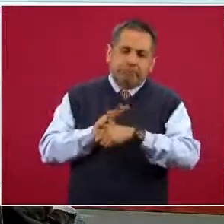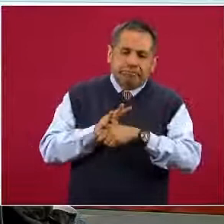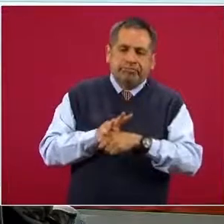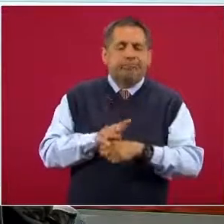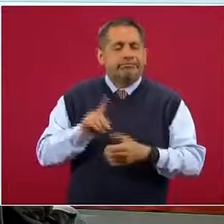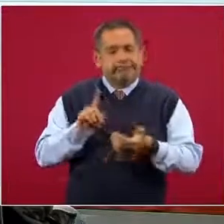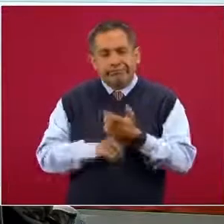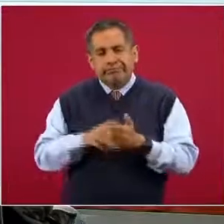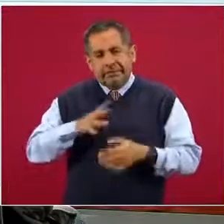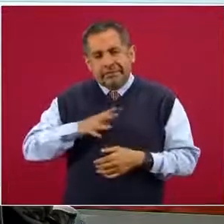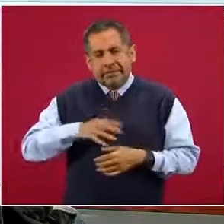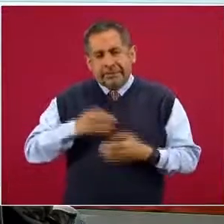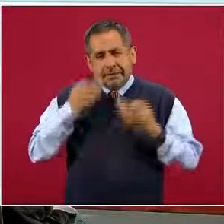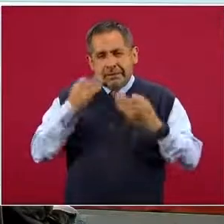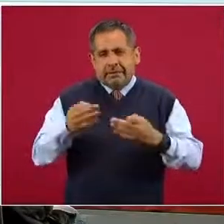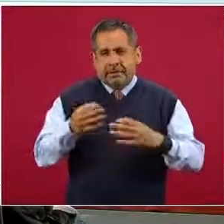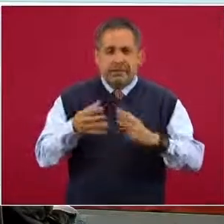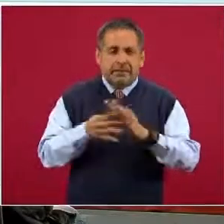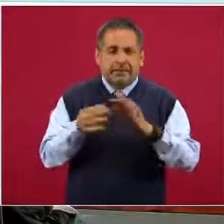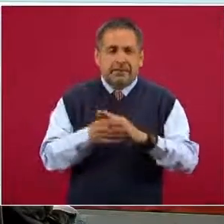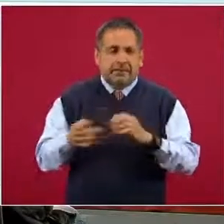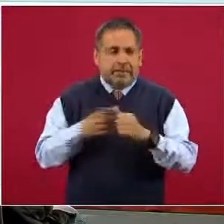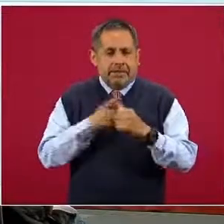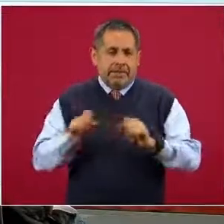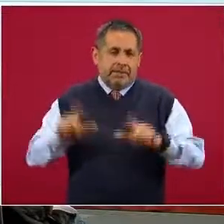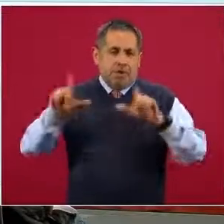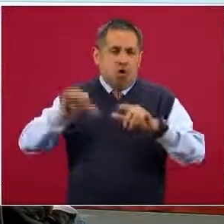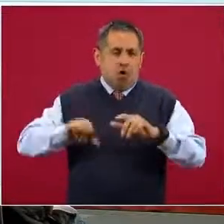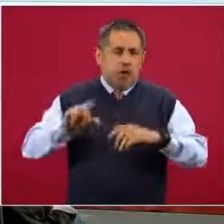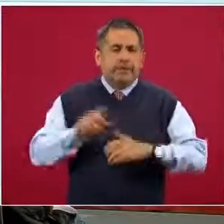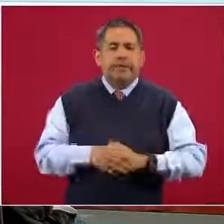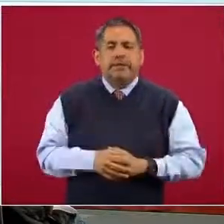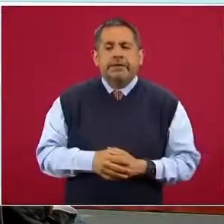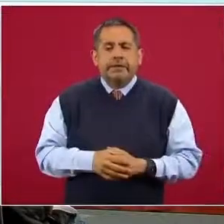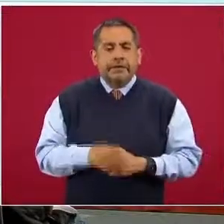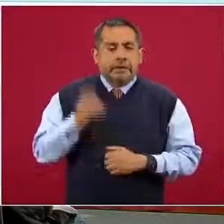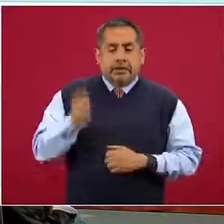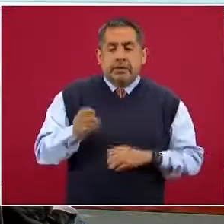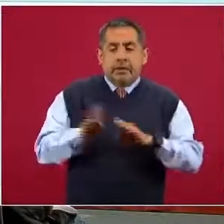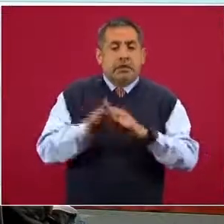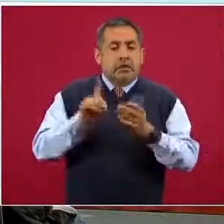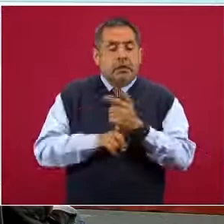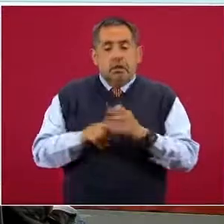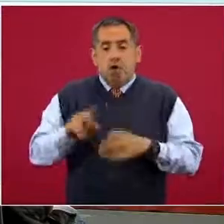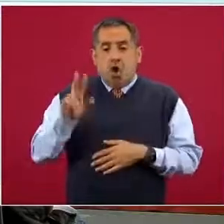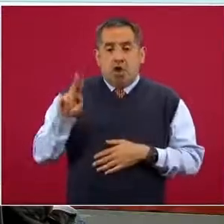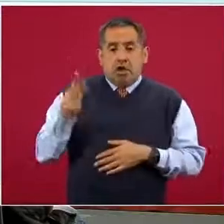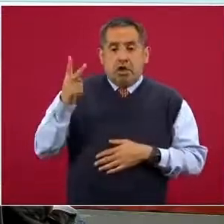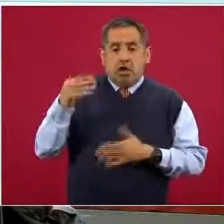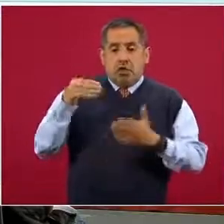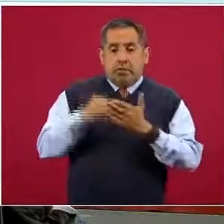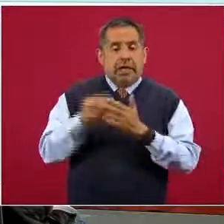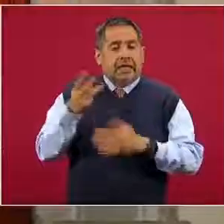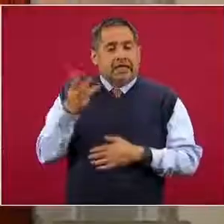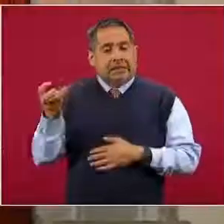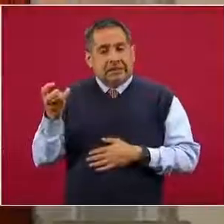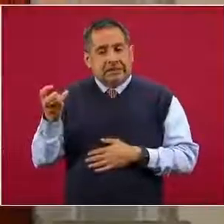están presentadas en la primera diapositiva del día de hoy y que representan a estas